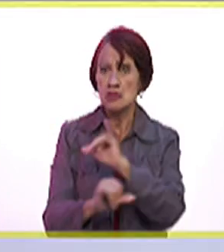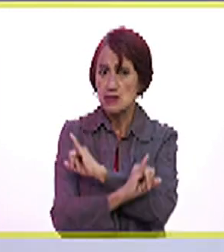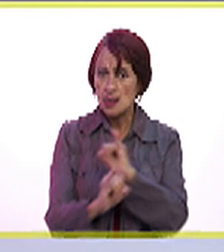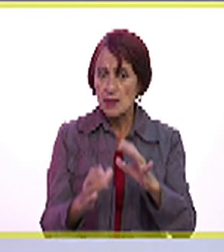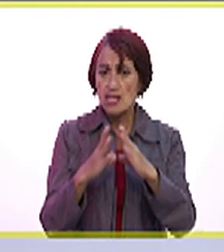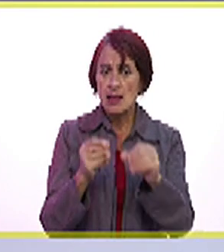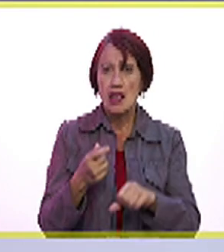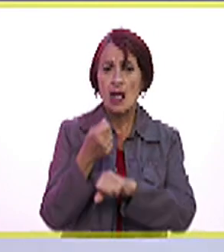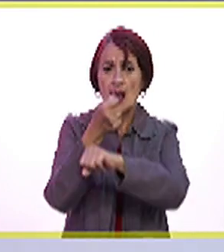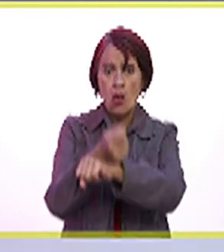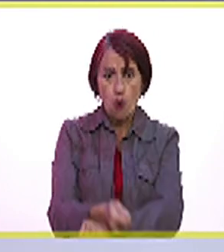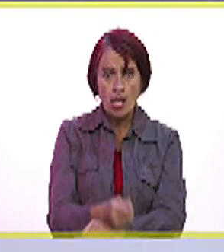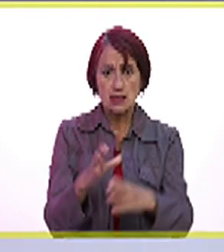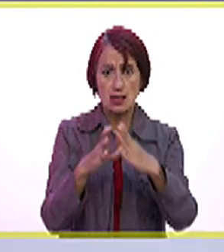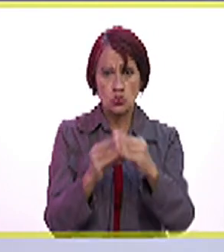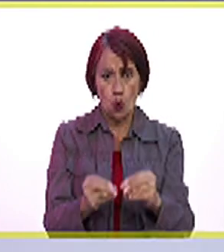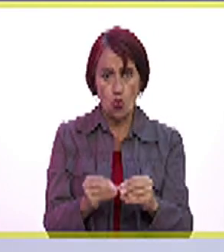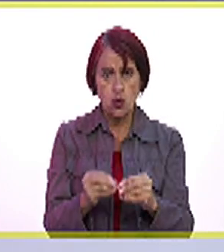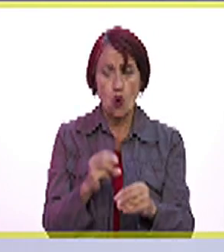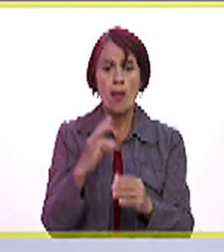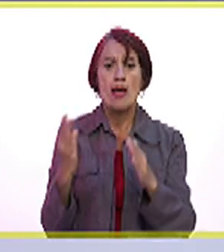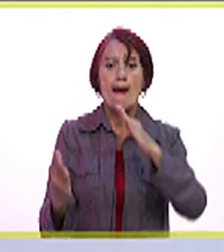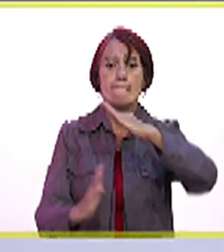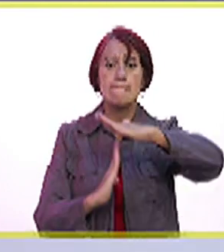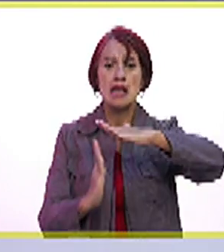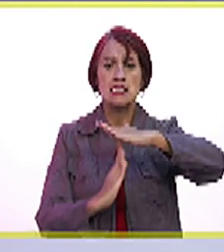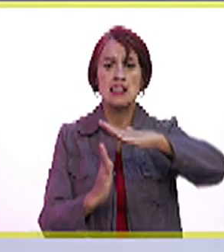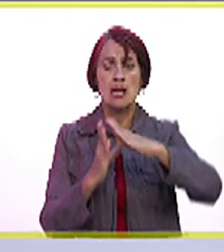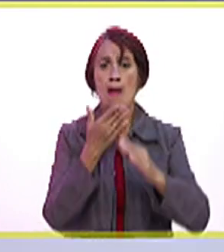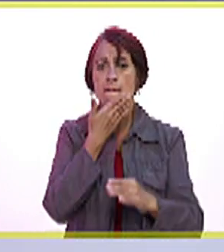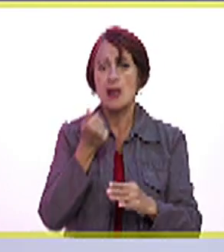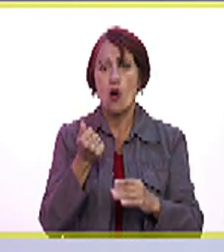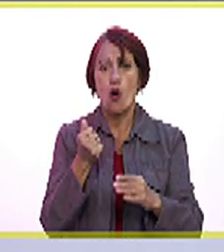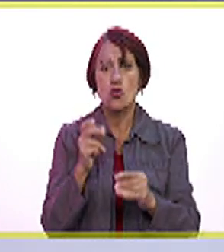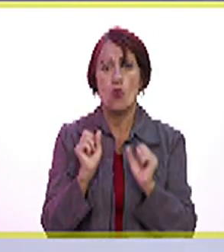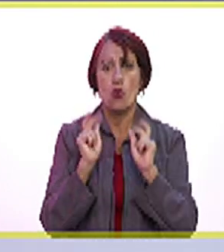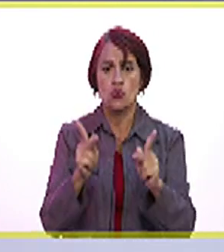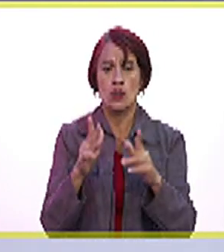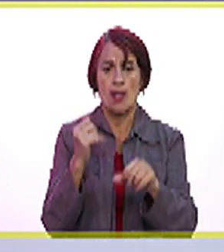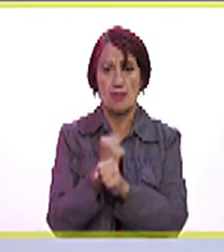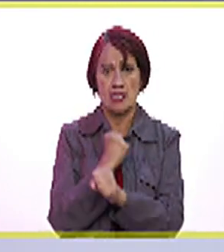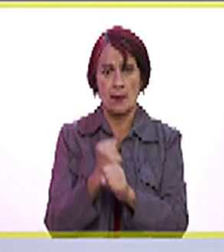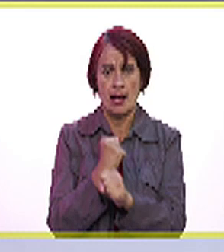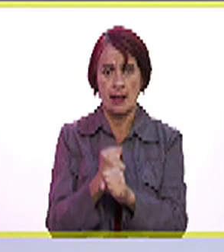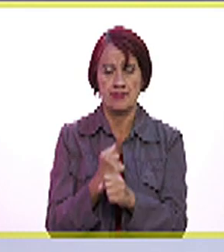cursar y poder graduarse de bachiller y así tener mejores oportunidades laborales.